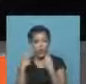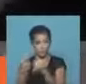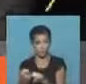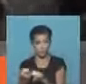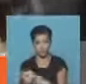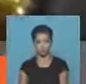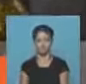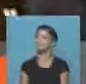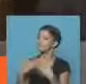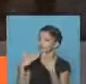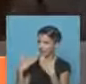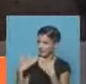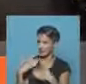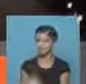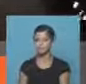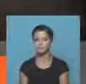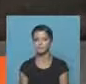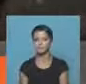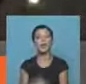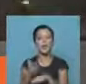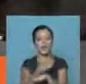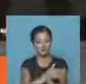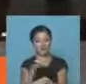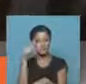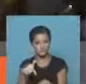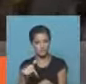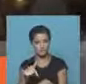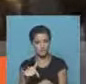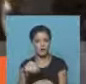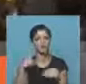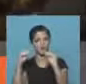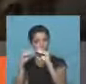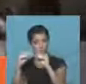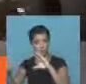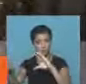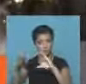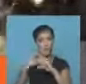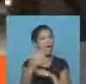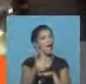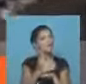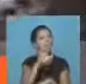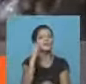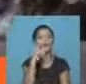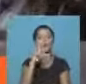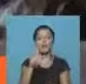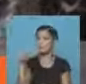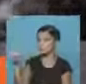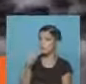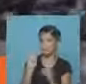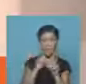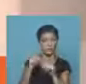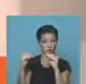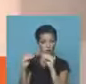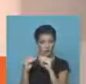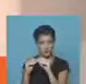Mirá. Gracias, Natalia. Antes de ir a los materiales que nos enviaron nuestros enviados especiales, Raúl. Un apunte más sobre esto que decía Natalia. El